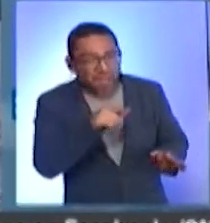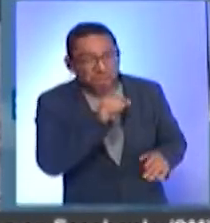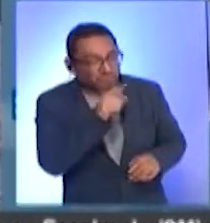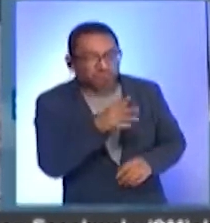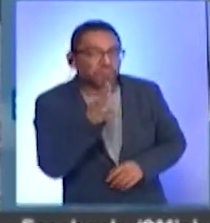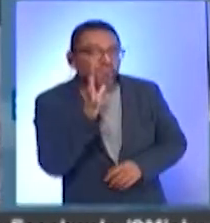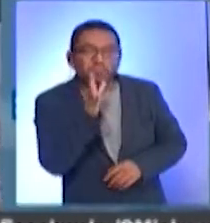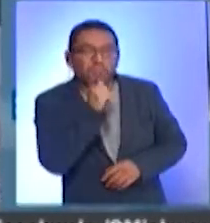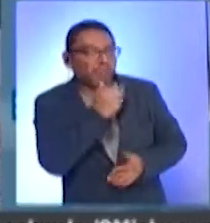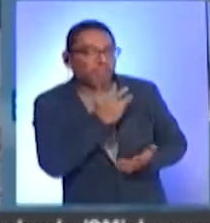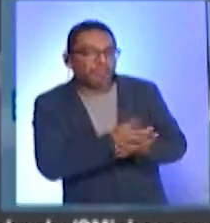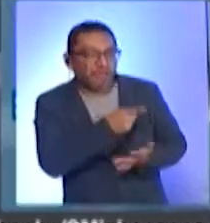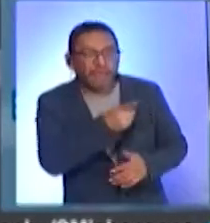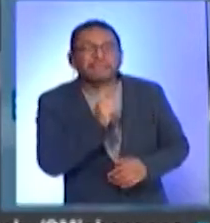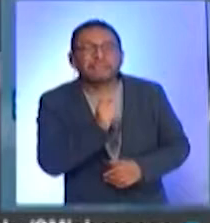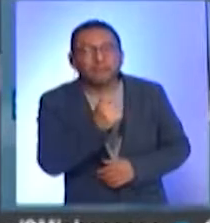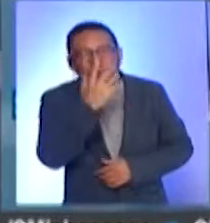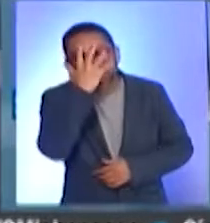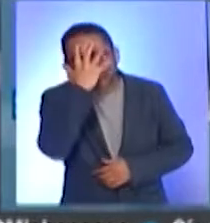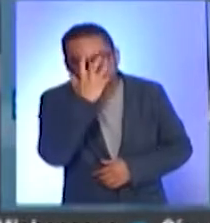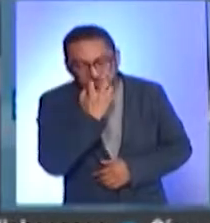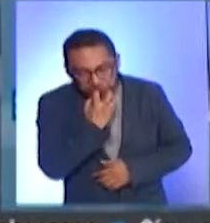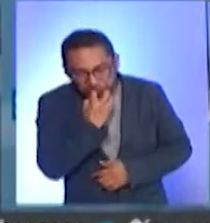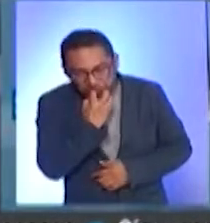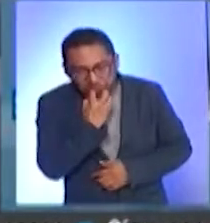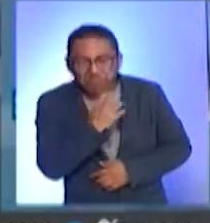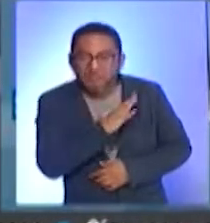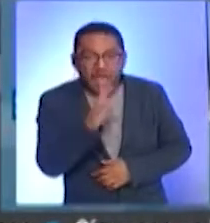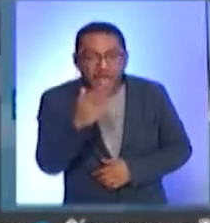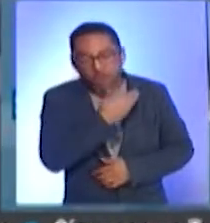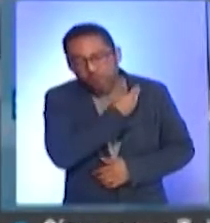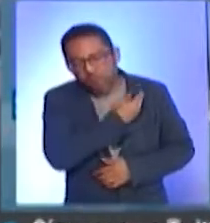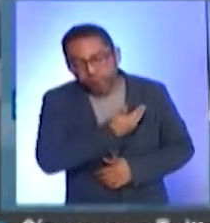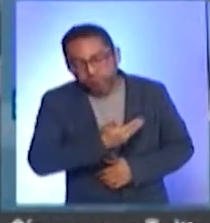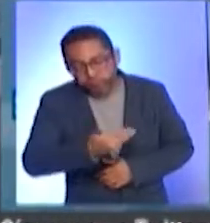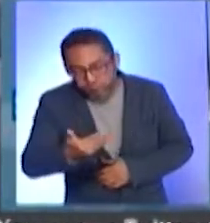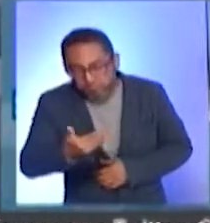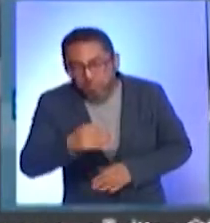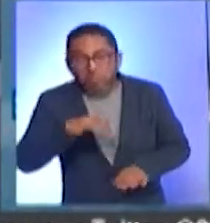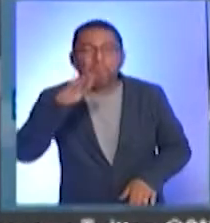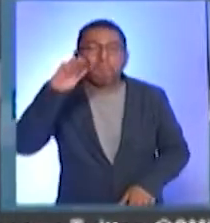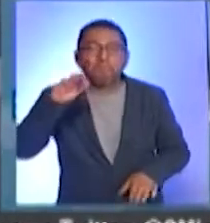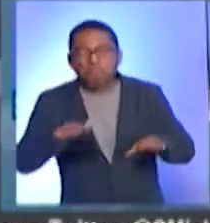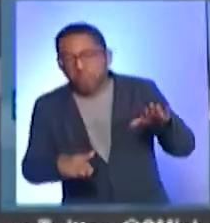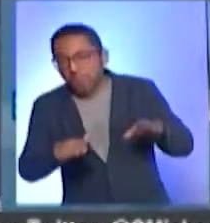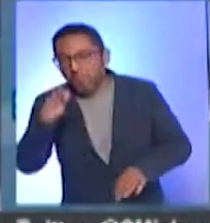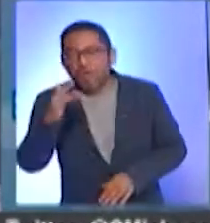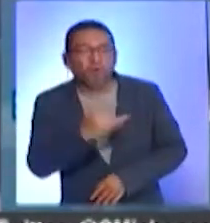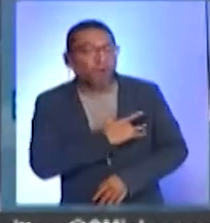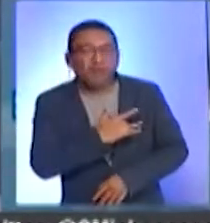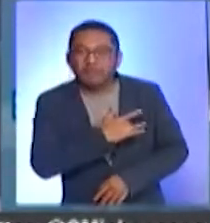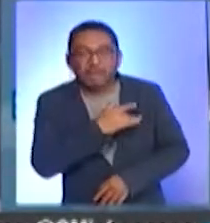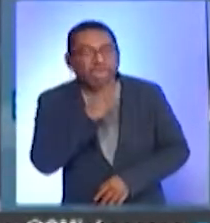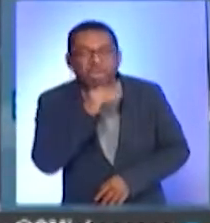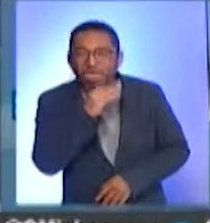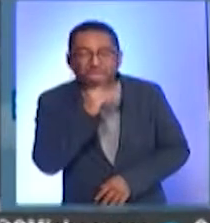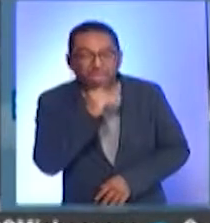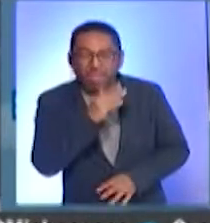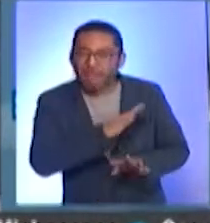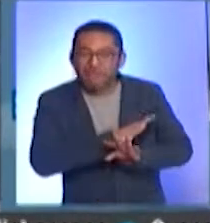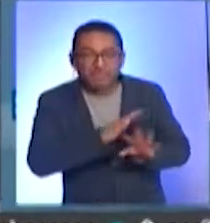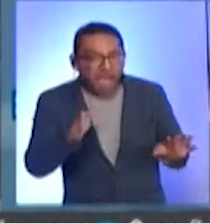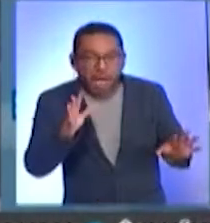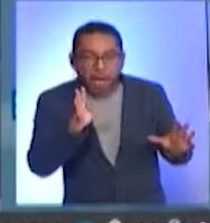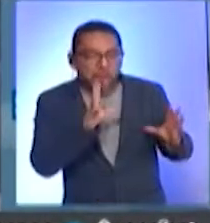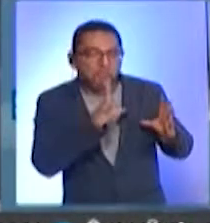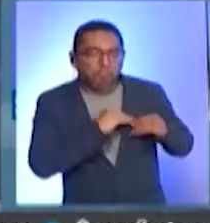noticia que lo deprimió desde esa fecha hasta hoy tuvo altibajos que su corazón no pudo soportar más y después de tanto dejó